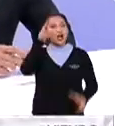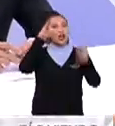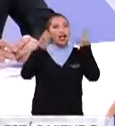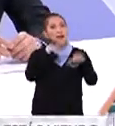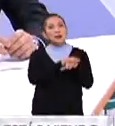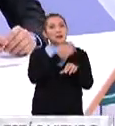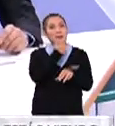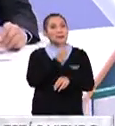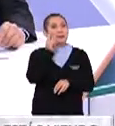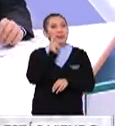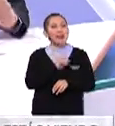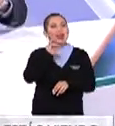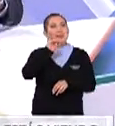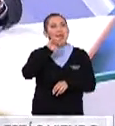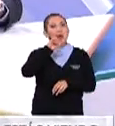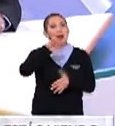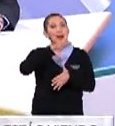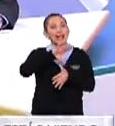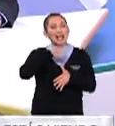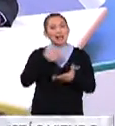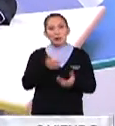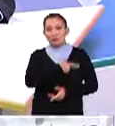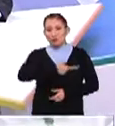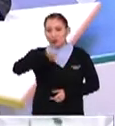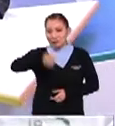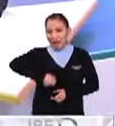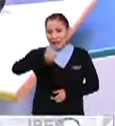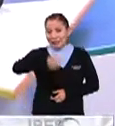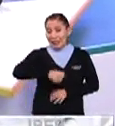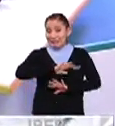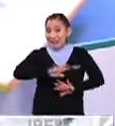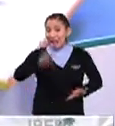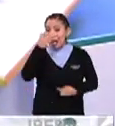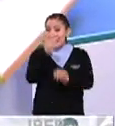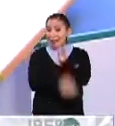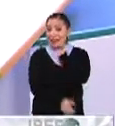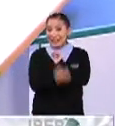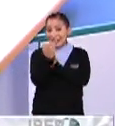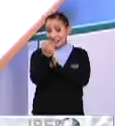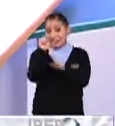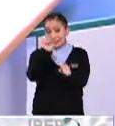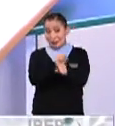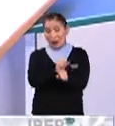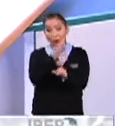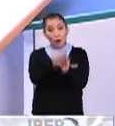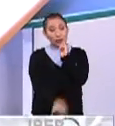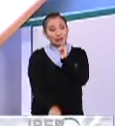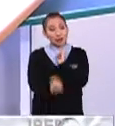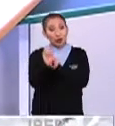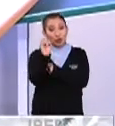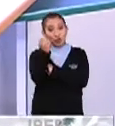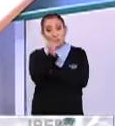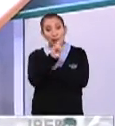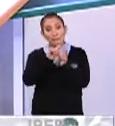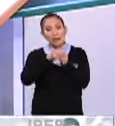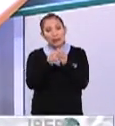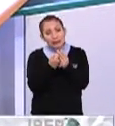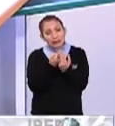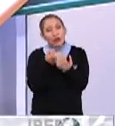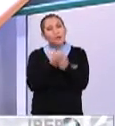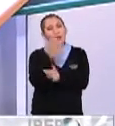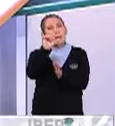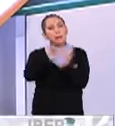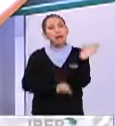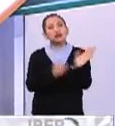Hola, ¿qué tal amigos y amigas de Iberoamérica? Es un gusto saludarlos. Ya a finalizar esta semana, la última de octubre, iniciamos un